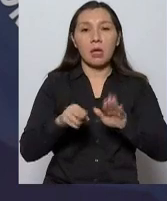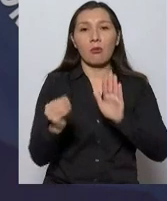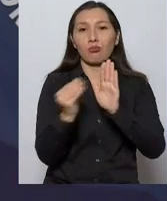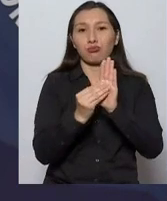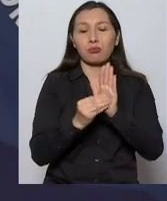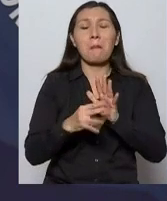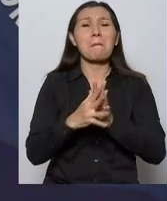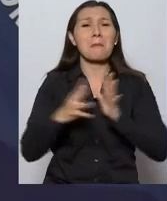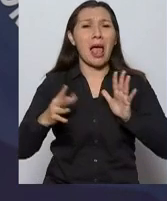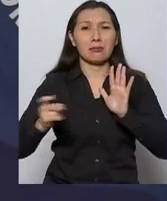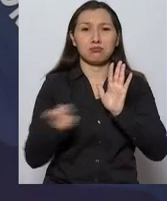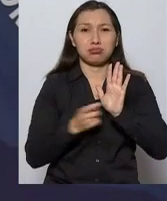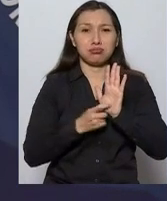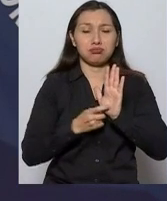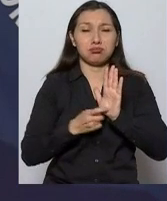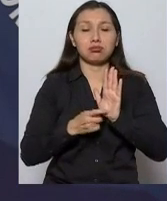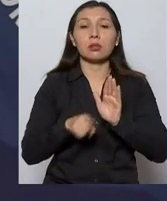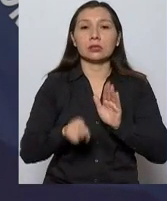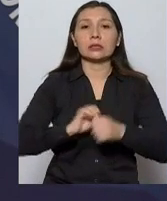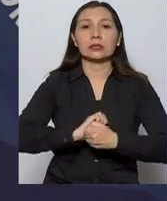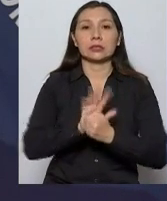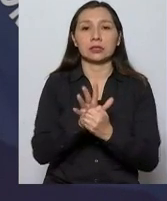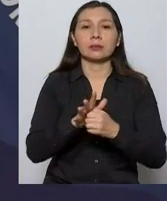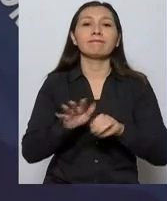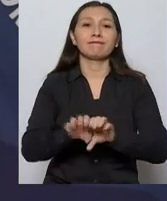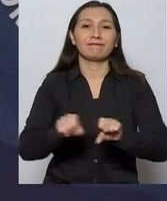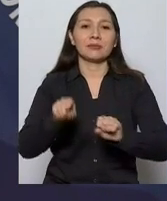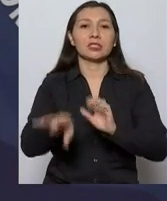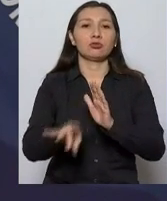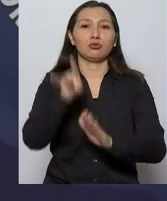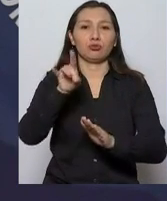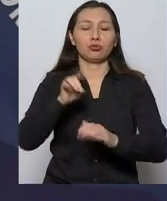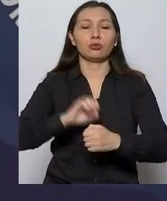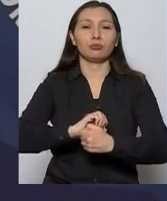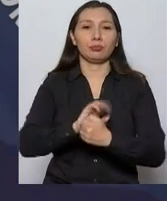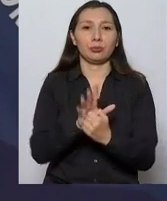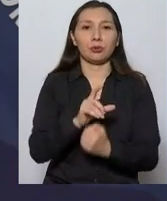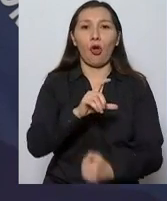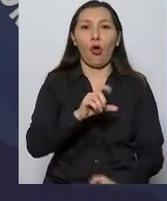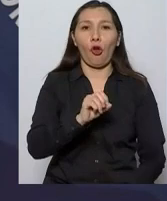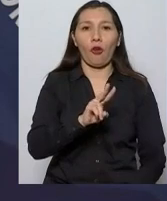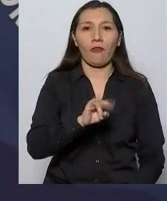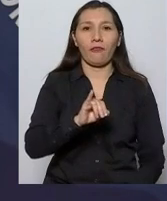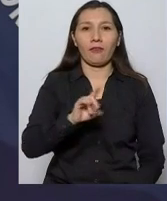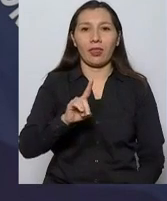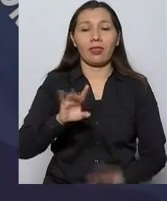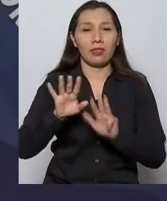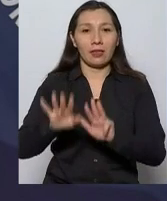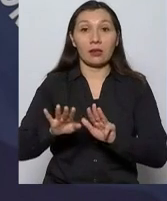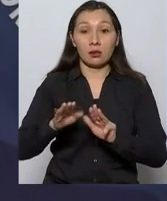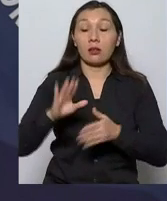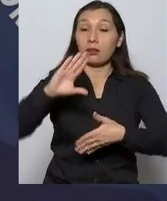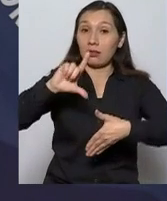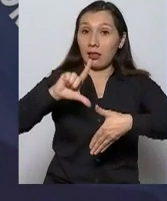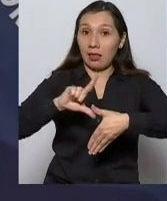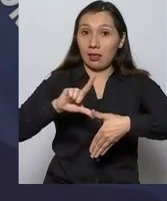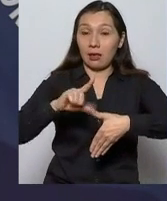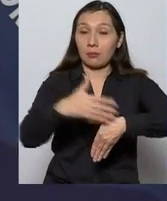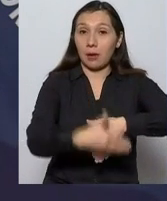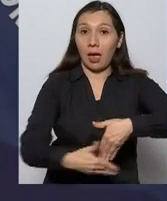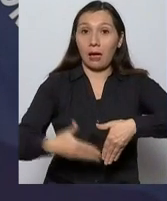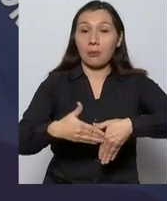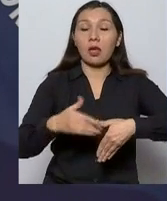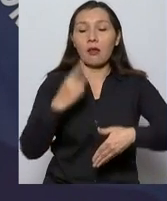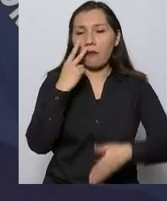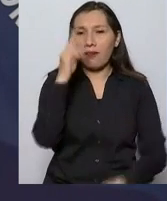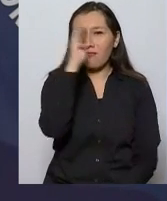el momento el mayor número de casos confirmados de COVID-19. Con respecto a la situación de las Américas, vemos